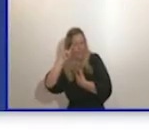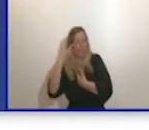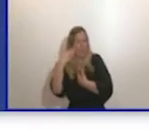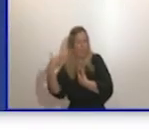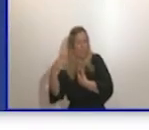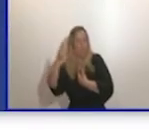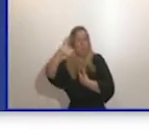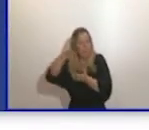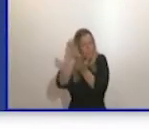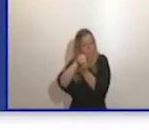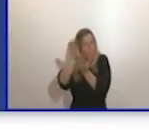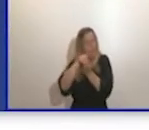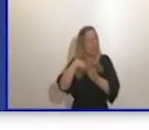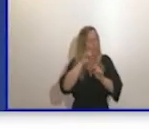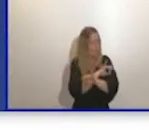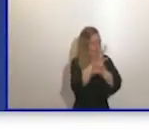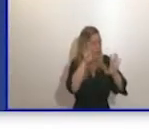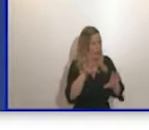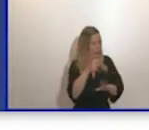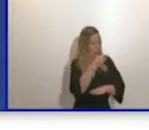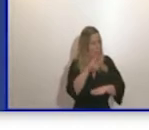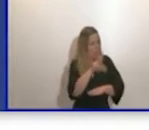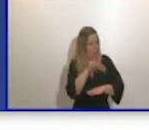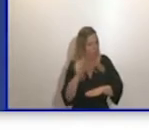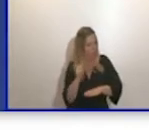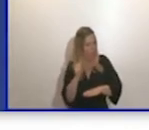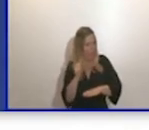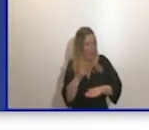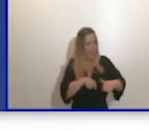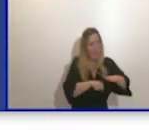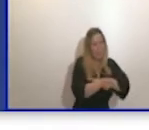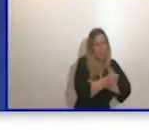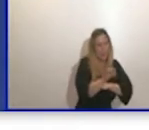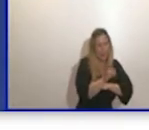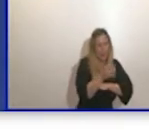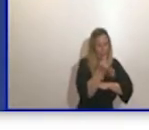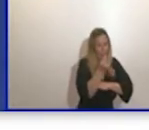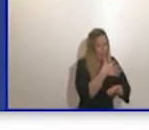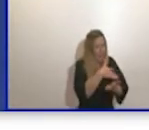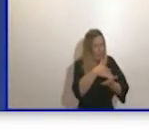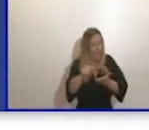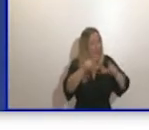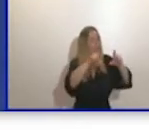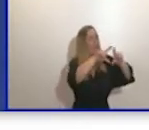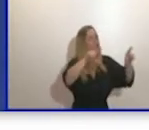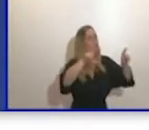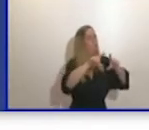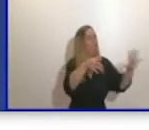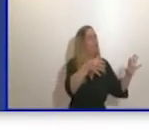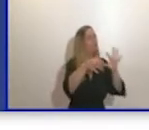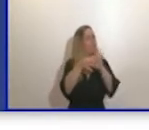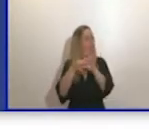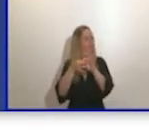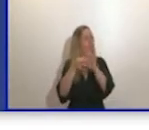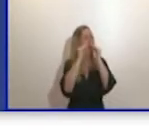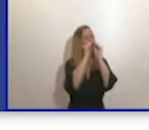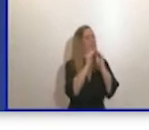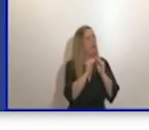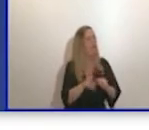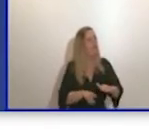Quiero ser muy claro. BBVA ni invierte ni financia a compañías relacionadas con la fabricación,